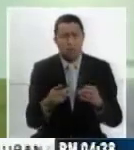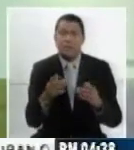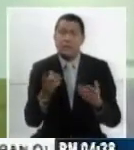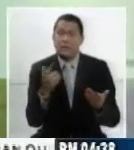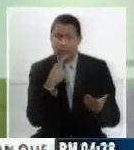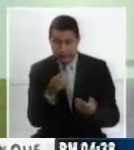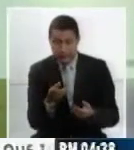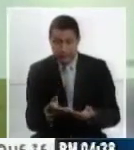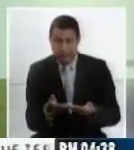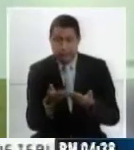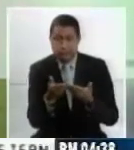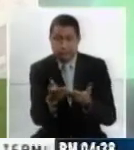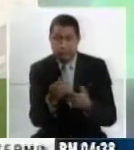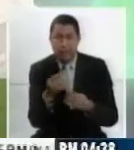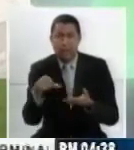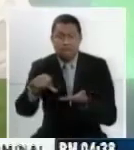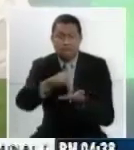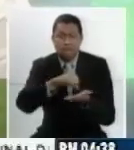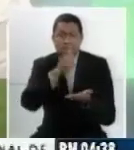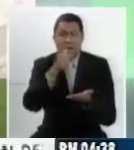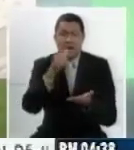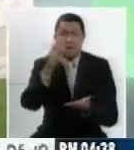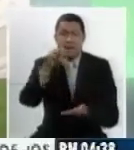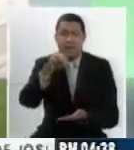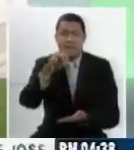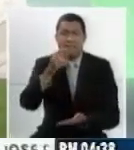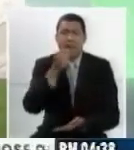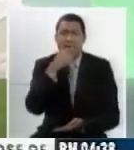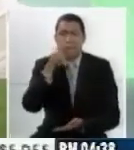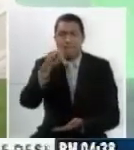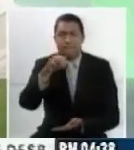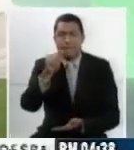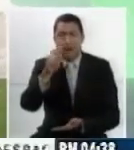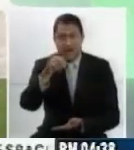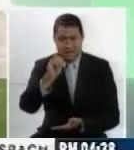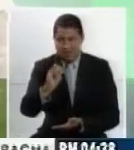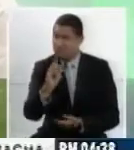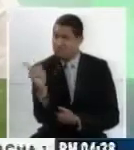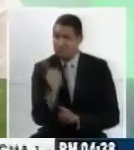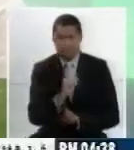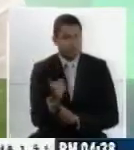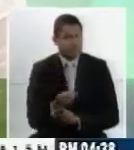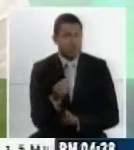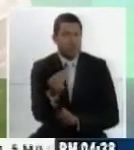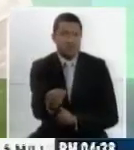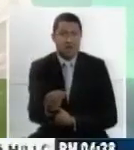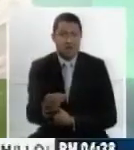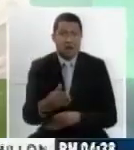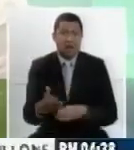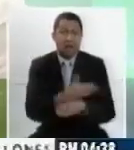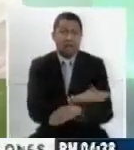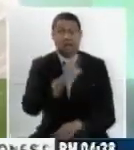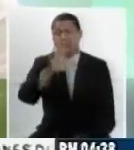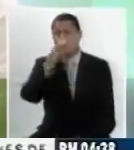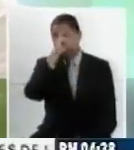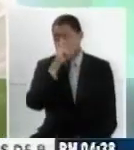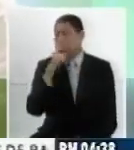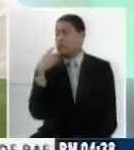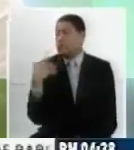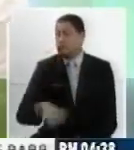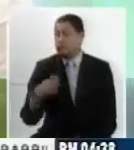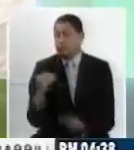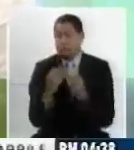uso de, por ejemplo, miel, maní. El maní es uno de los frutos secos que nosotros no debemos dar a nuestros pacientes, por lo menos antes de los 5 años, altamente